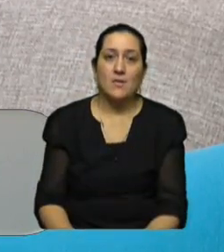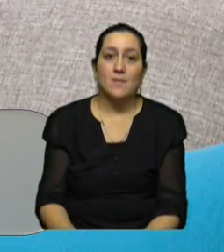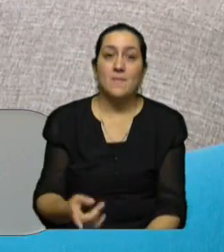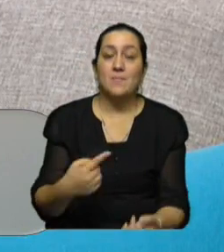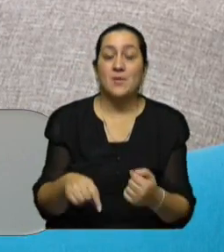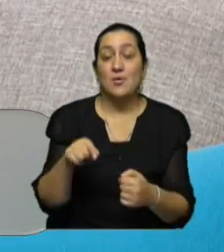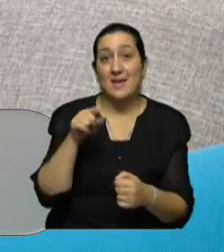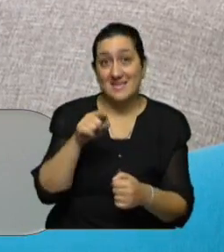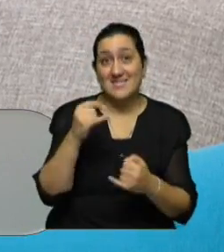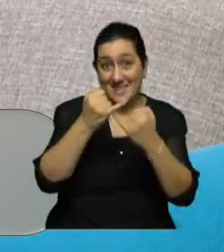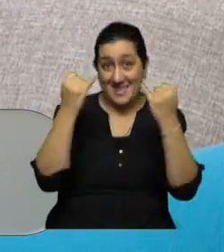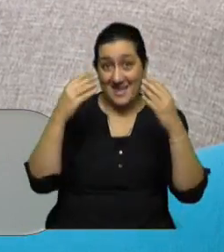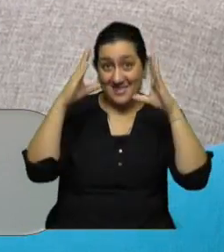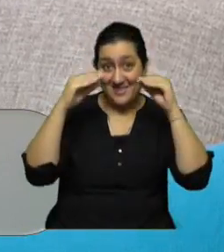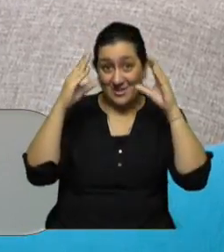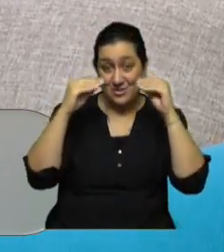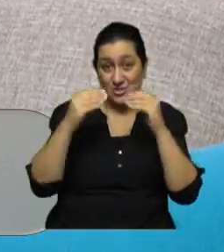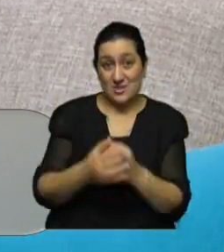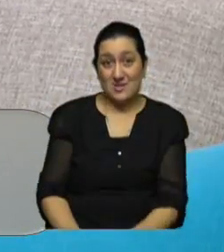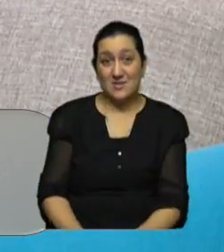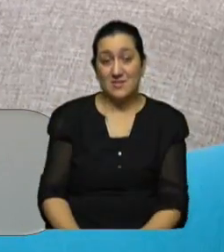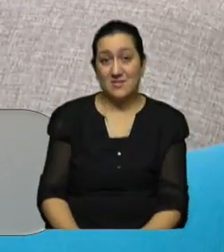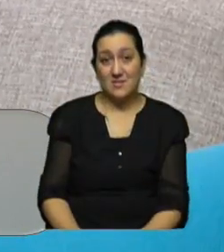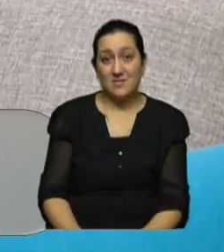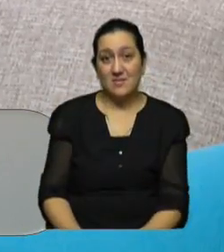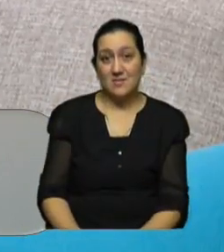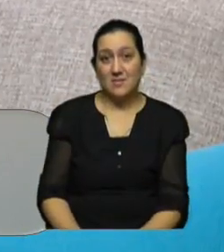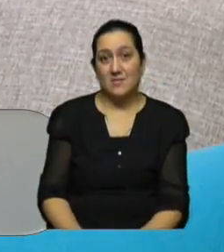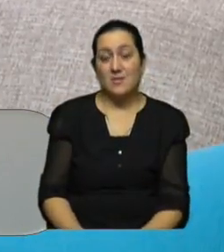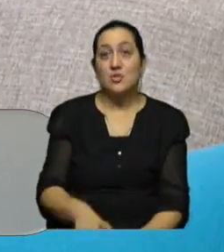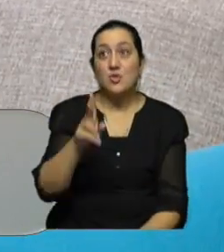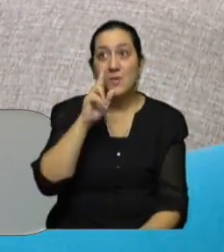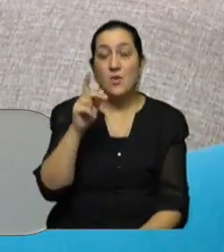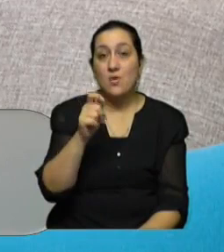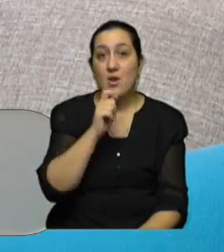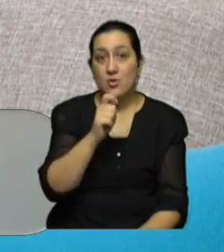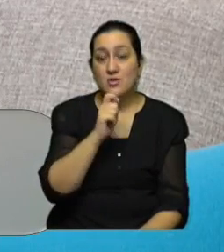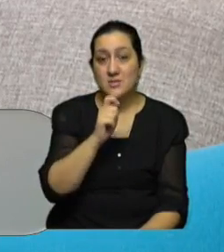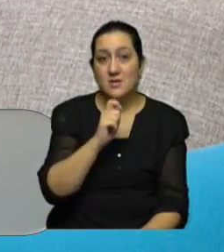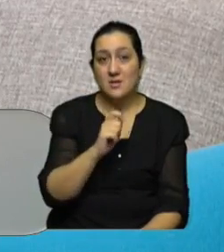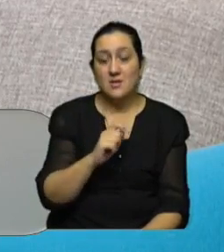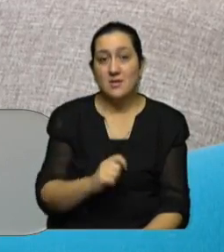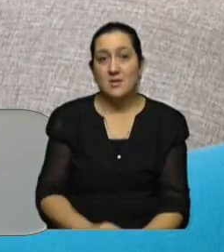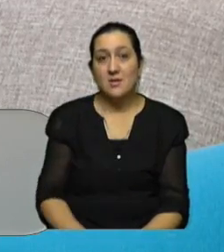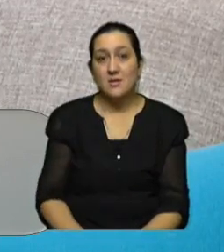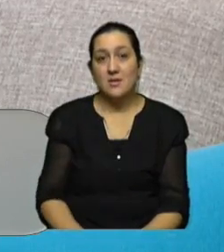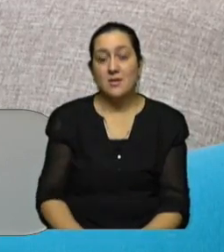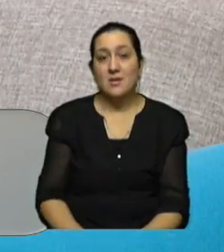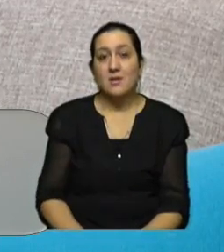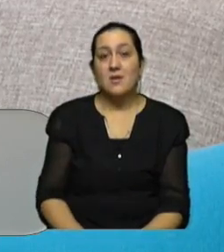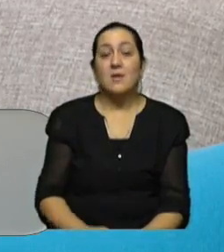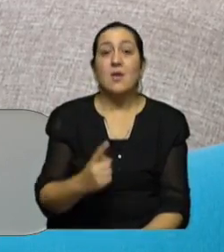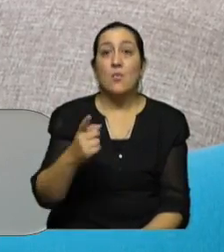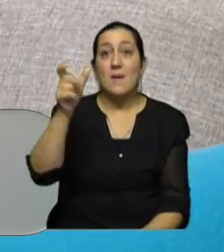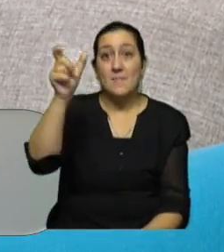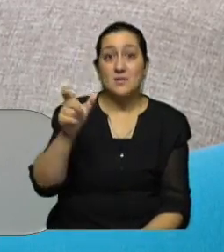esa noche que di enter y salió el Instagram, yo había visto una noticia que Beyoncé cobró $14 millones un show en Dubái por